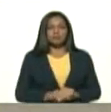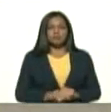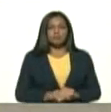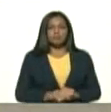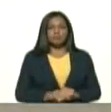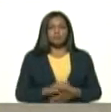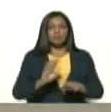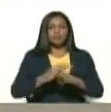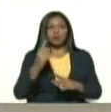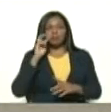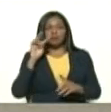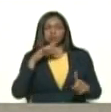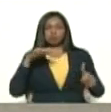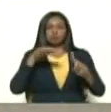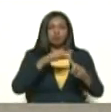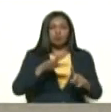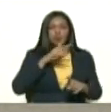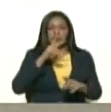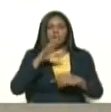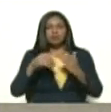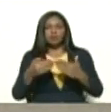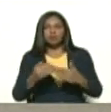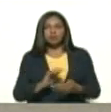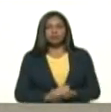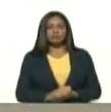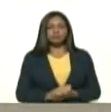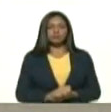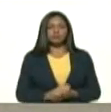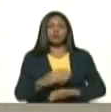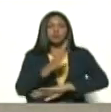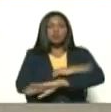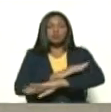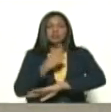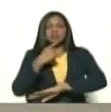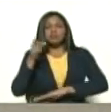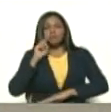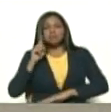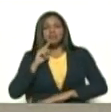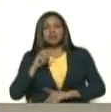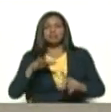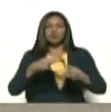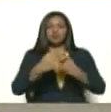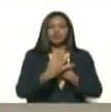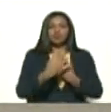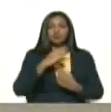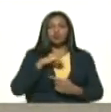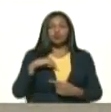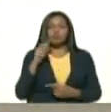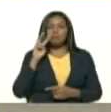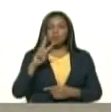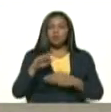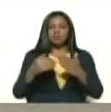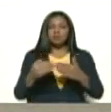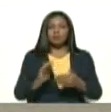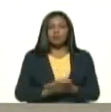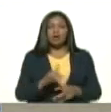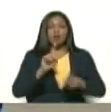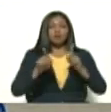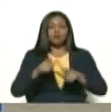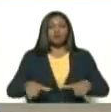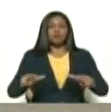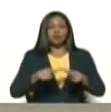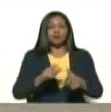porque es terrorismo psicológico tratar de mentir sobre situaciones que no ocurren en algunos